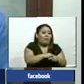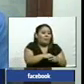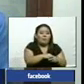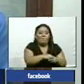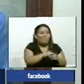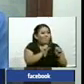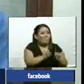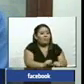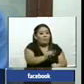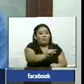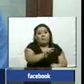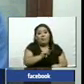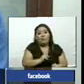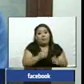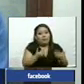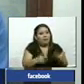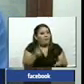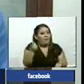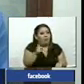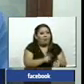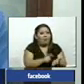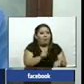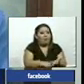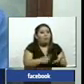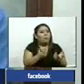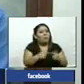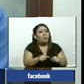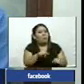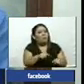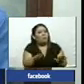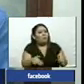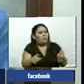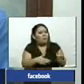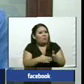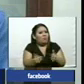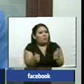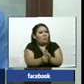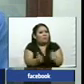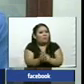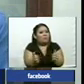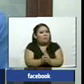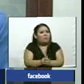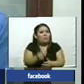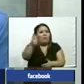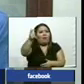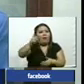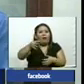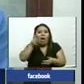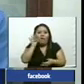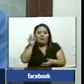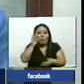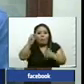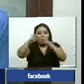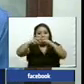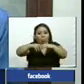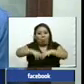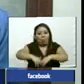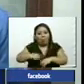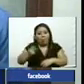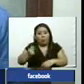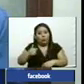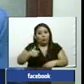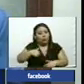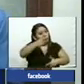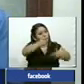de crédito porque ya tengo cuentas pendientes, ¿verdad? Pero todo eso comenzó a darse desde que la caída del precio del café, donde yo